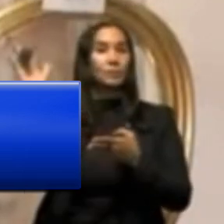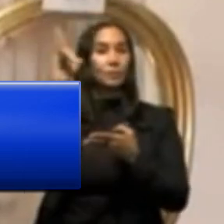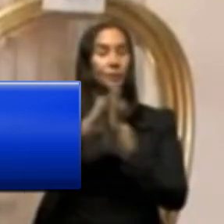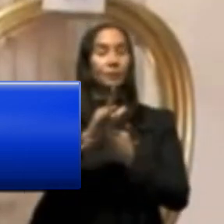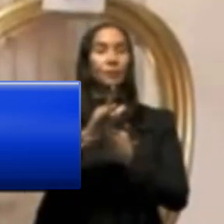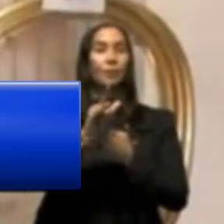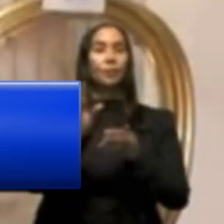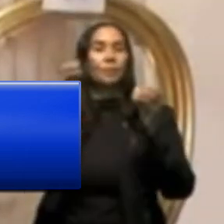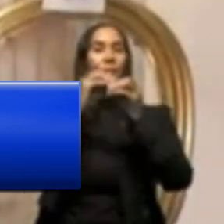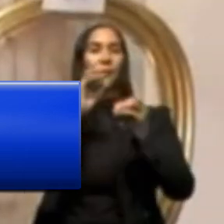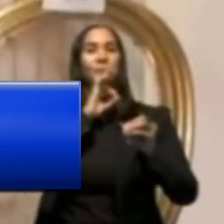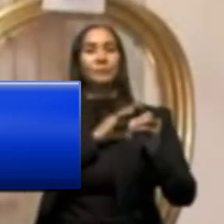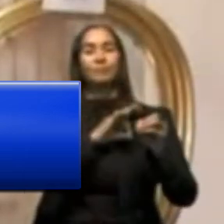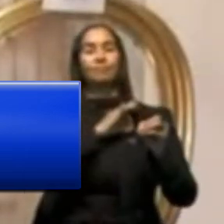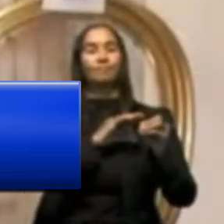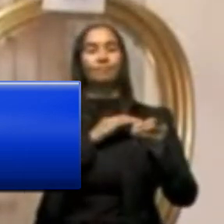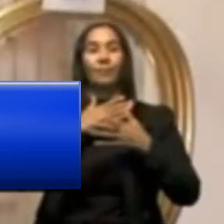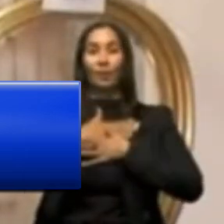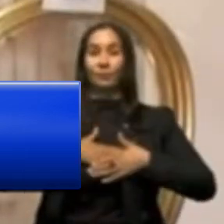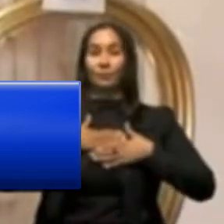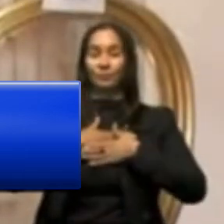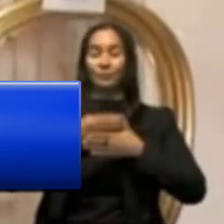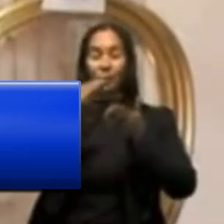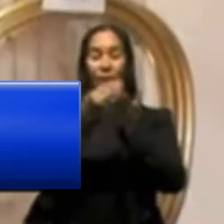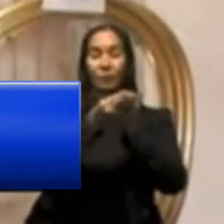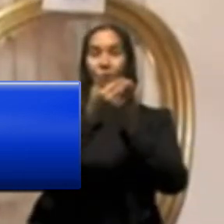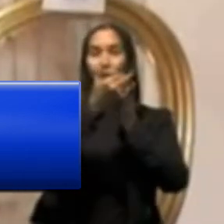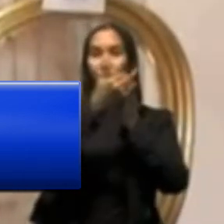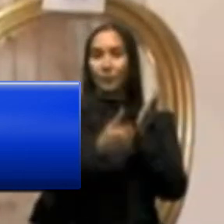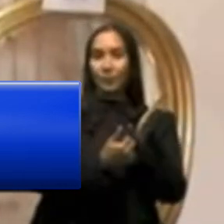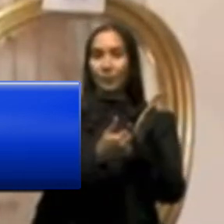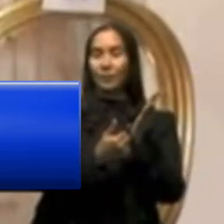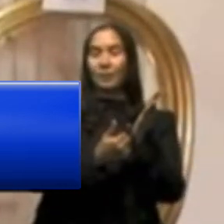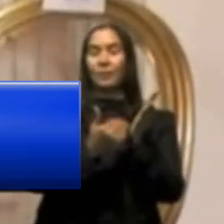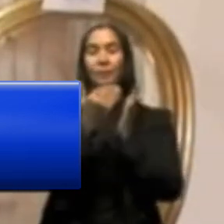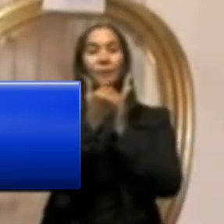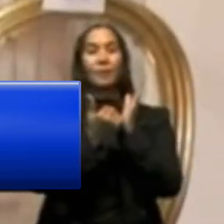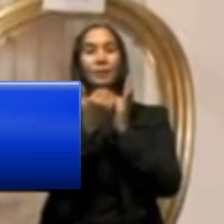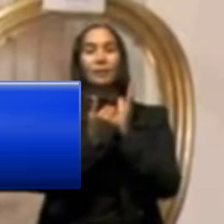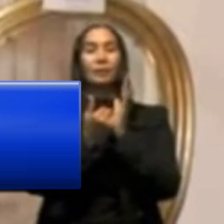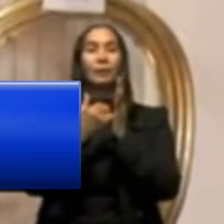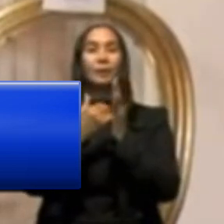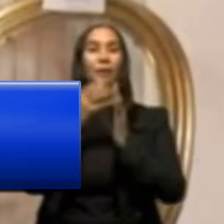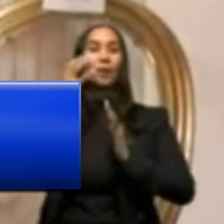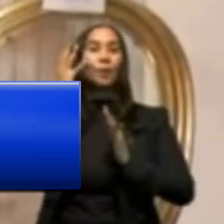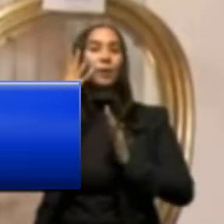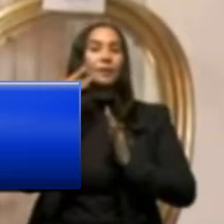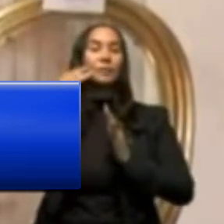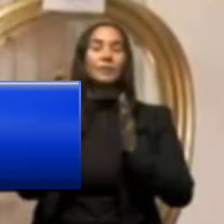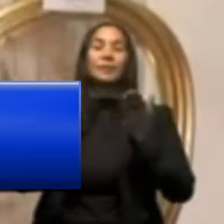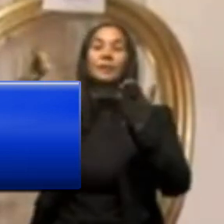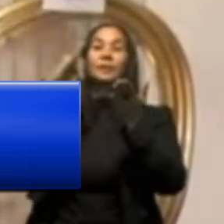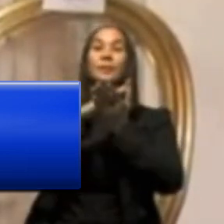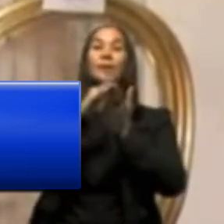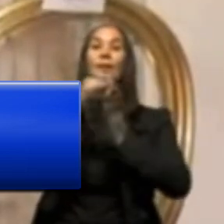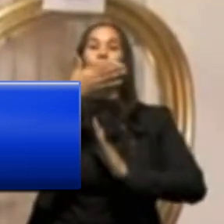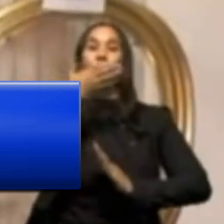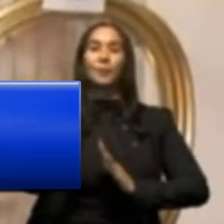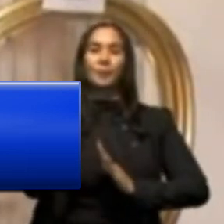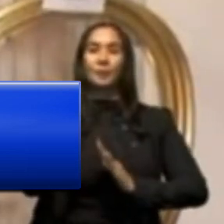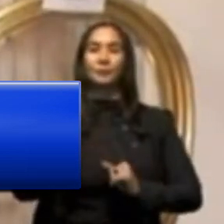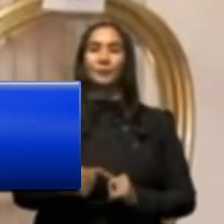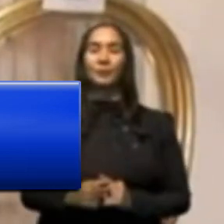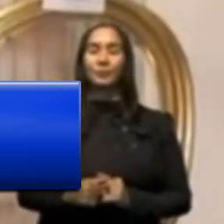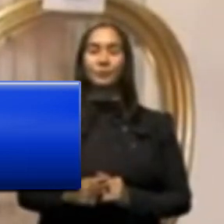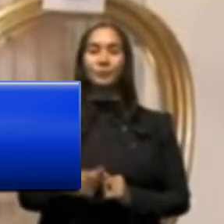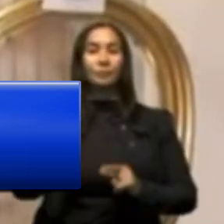principales beneficiarios disfrutando de tarifas más accesibles y de una experiencia de viaje de mayor calidad